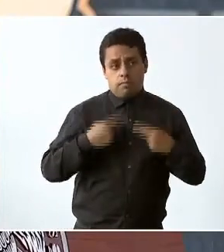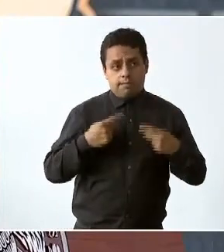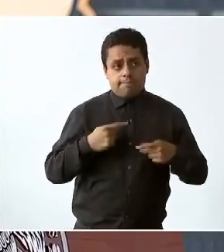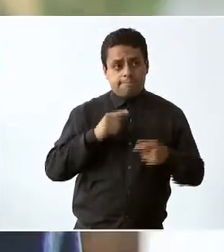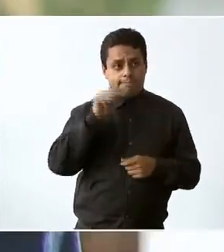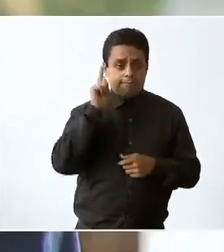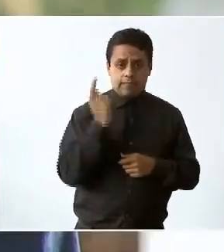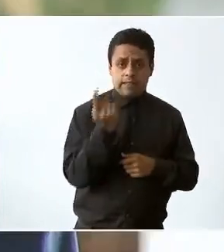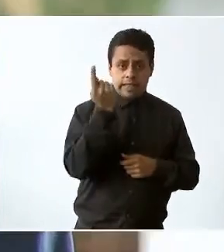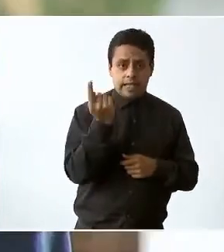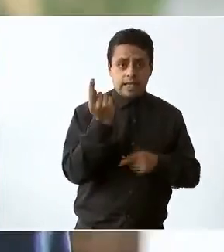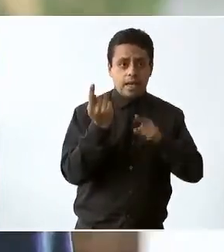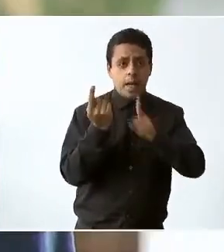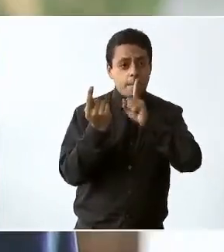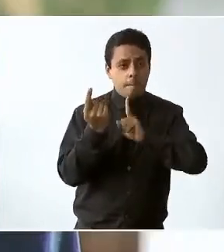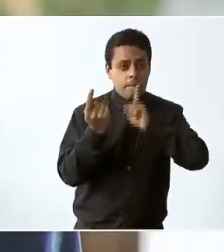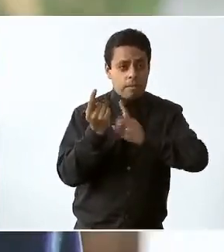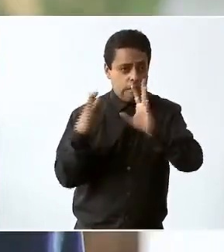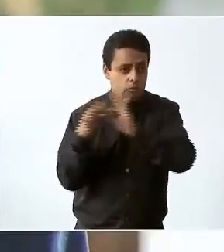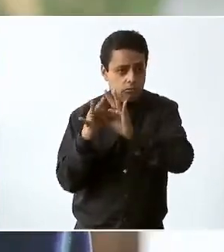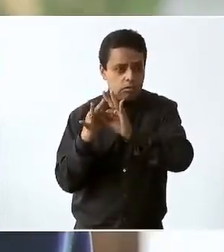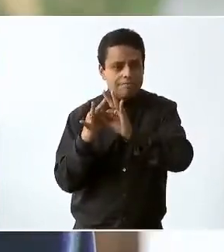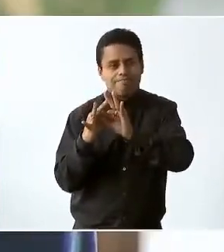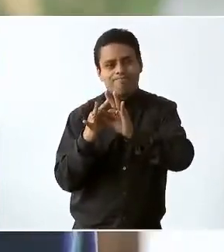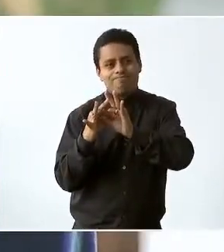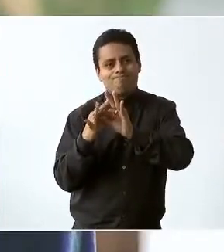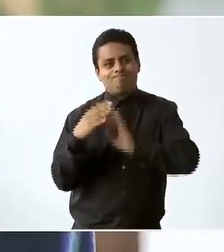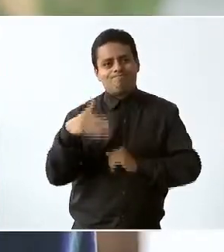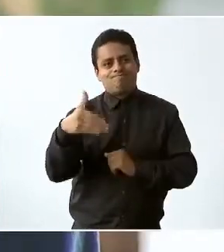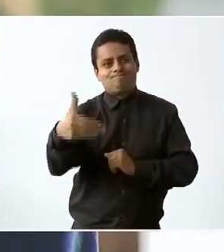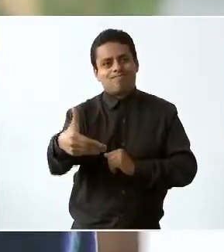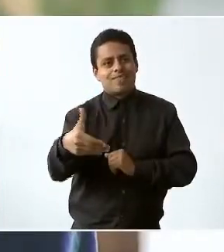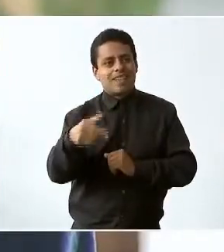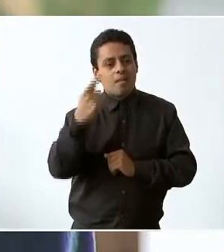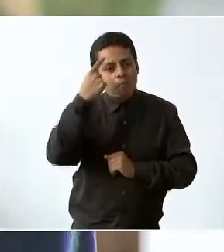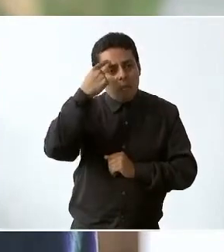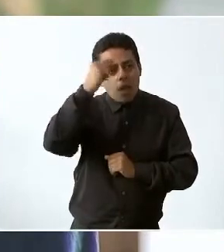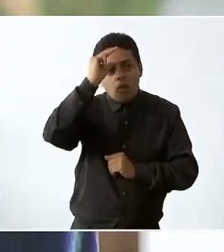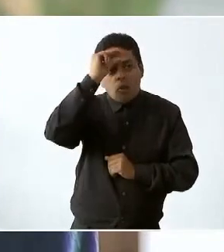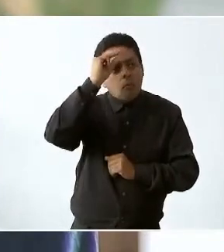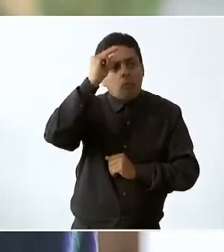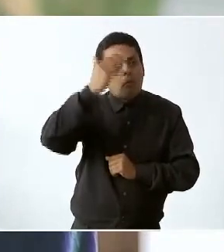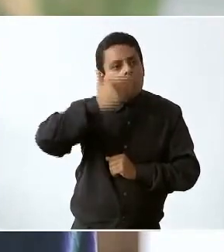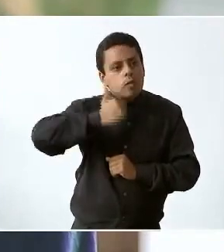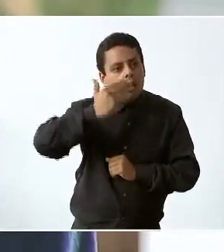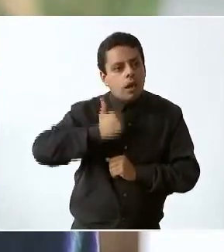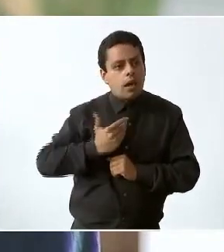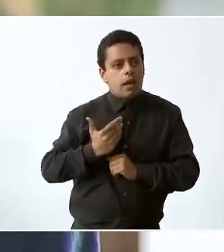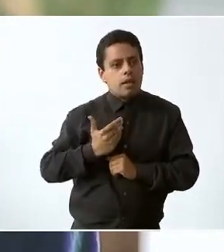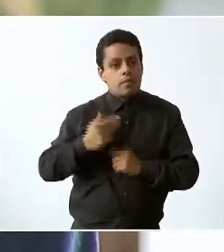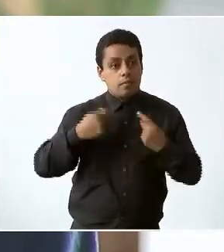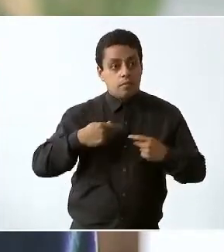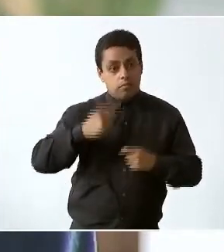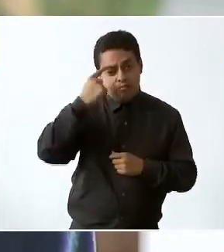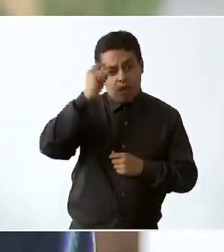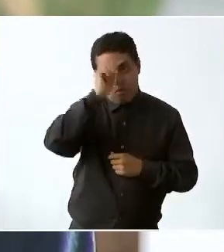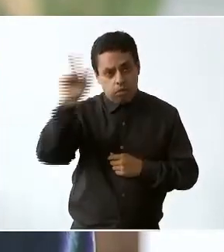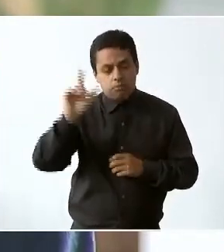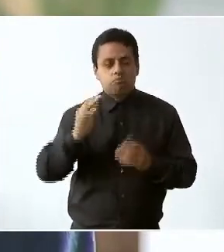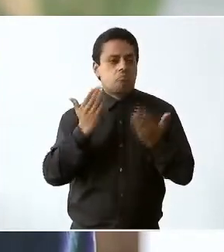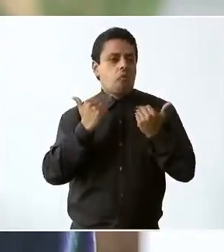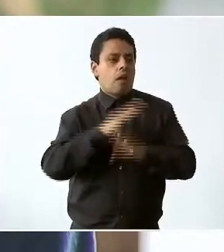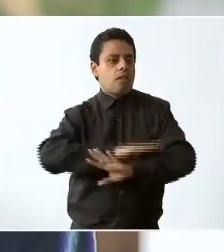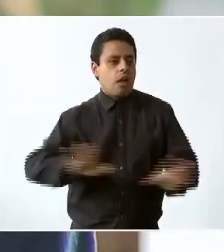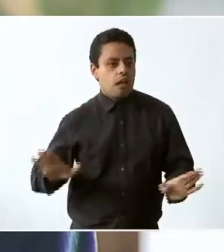por entero a la mentira, lo abandona la inteligencia y el talento.